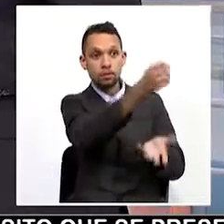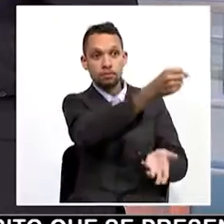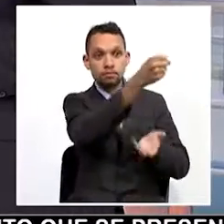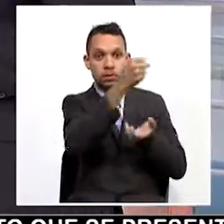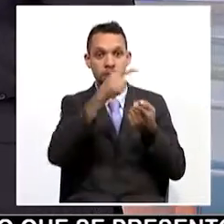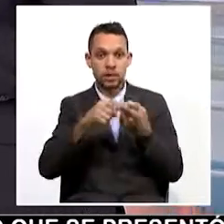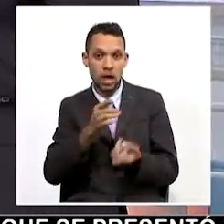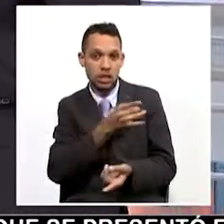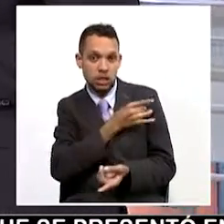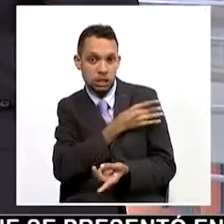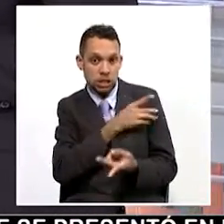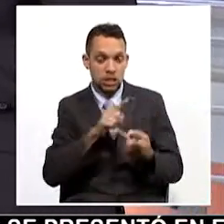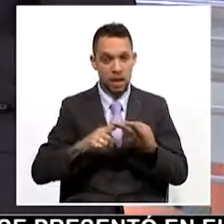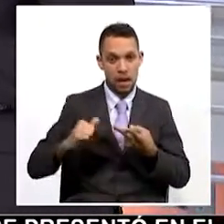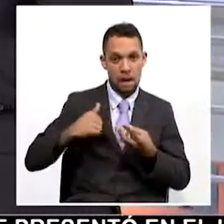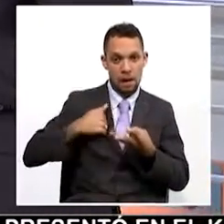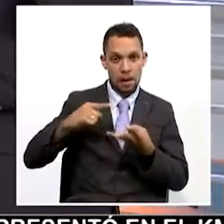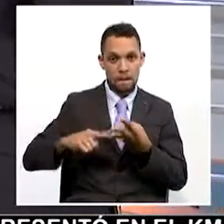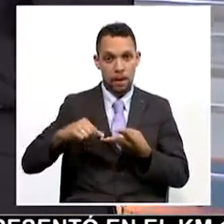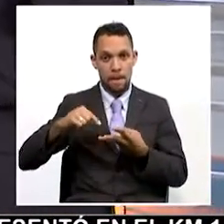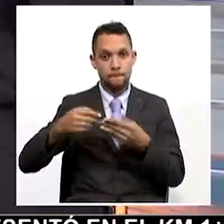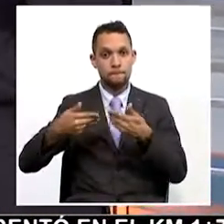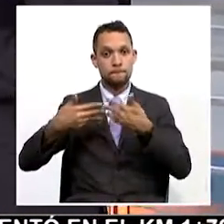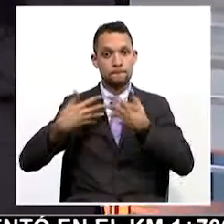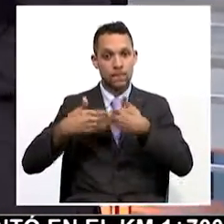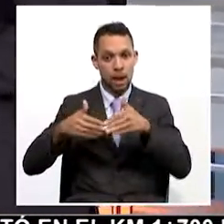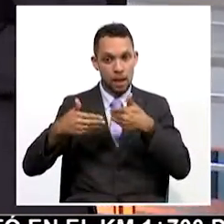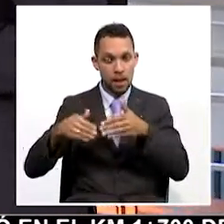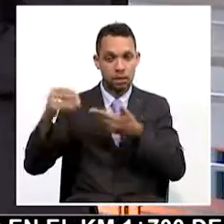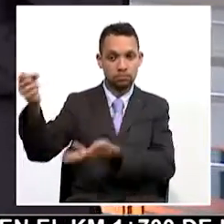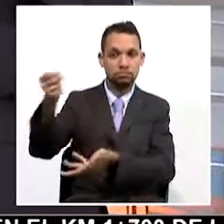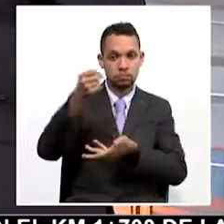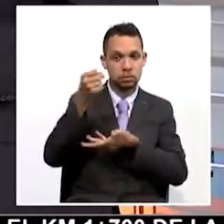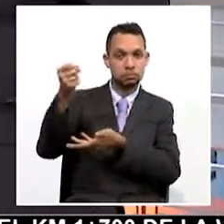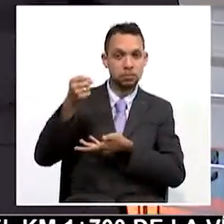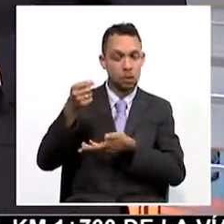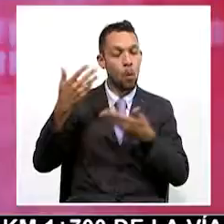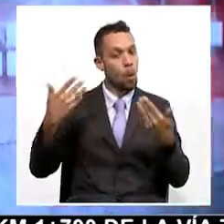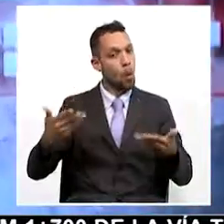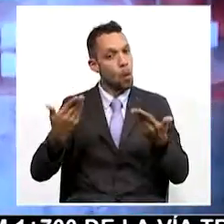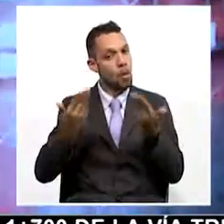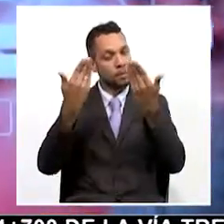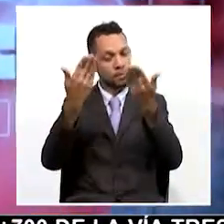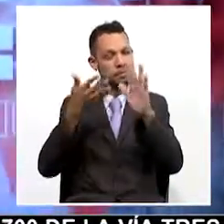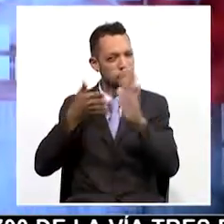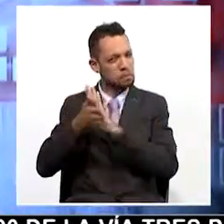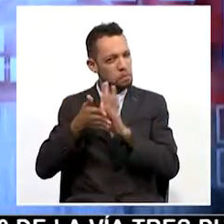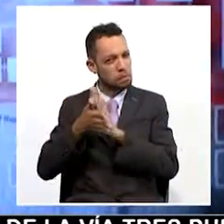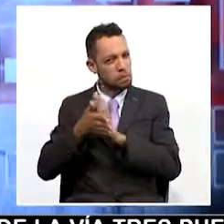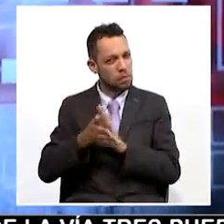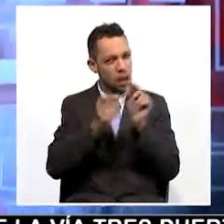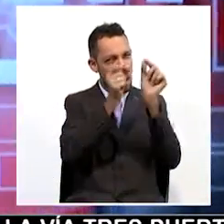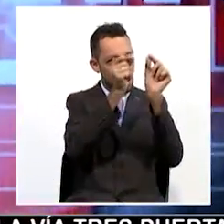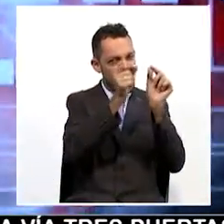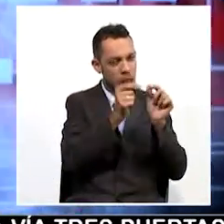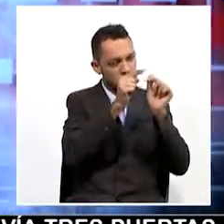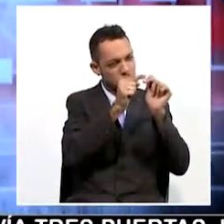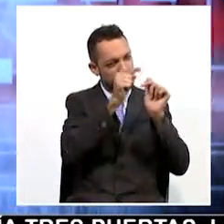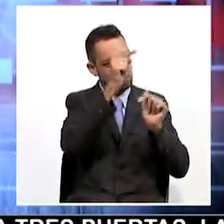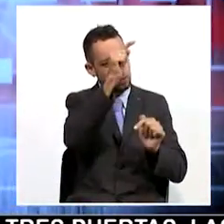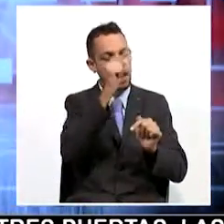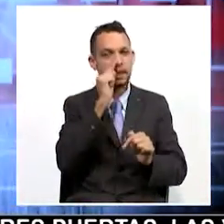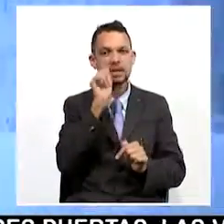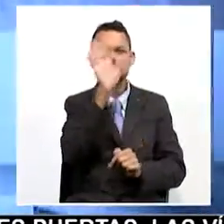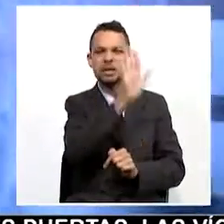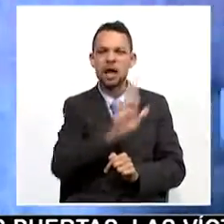Chile, Canadá, Panamá, entre otros temas. Por eso yo quiero invitarlos a ustedes que veamos un panorama nacional